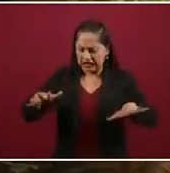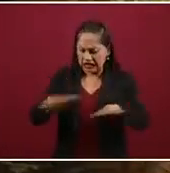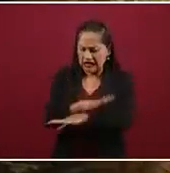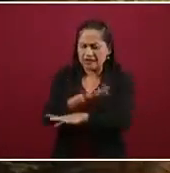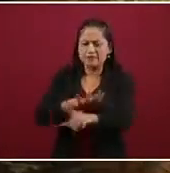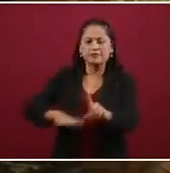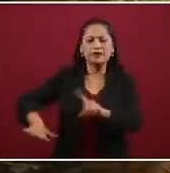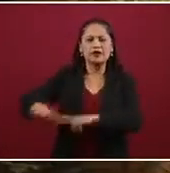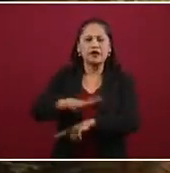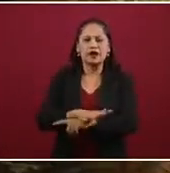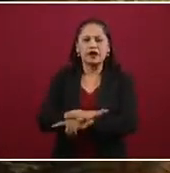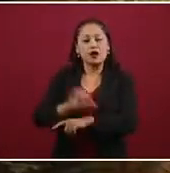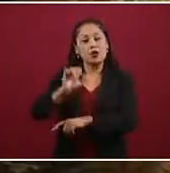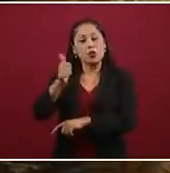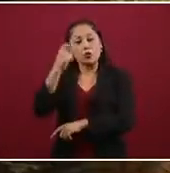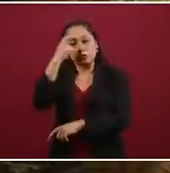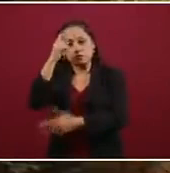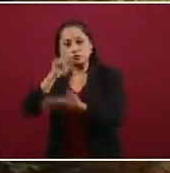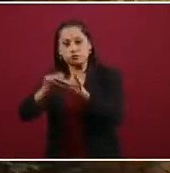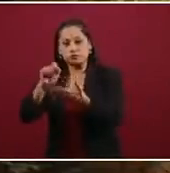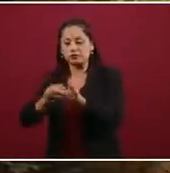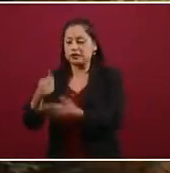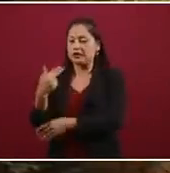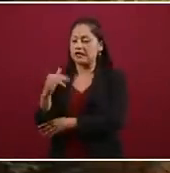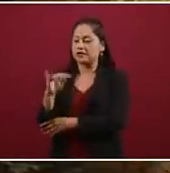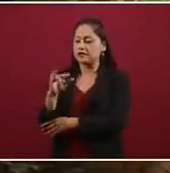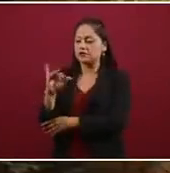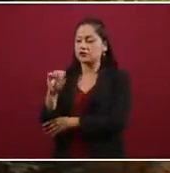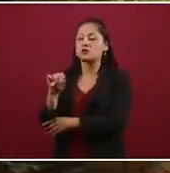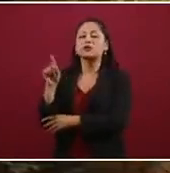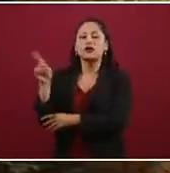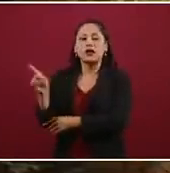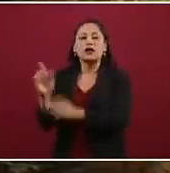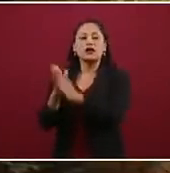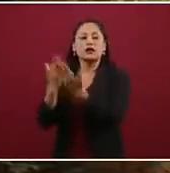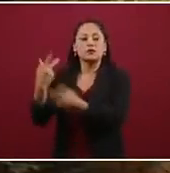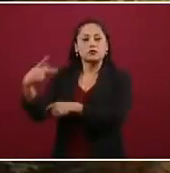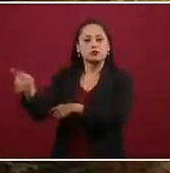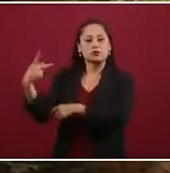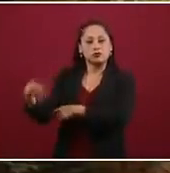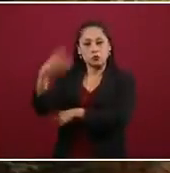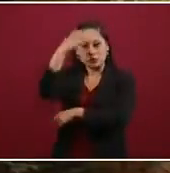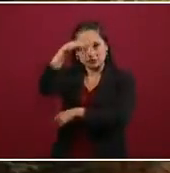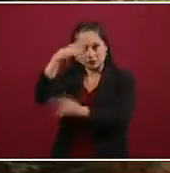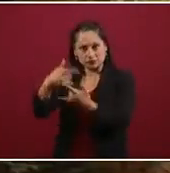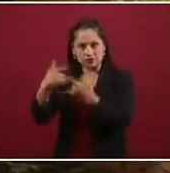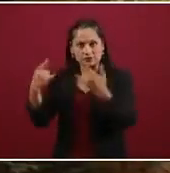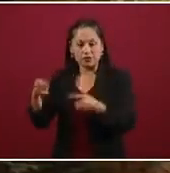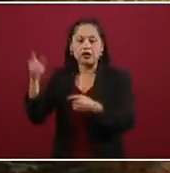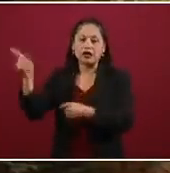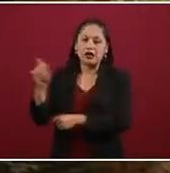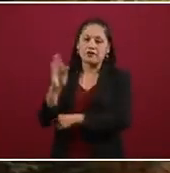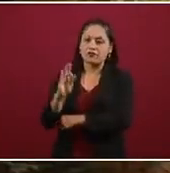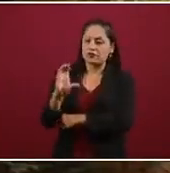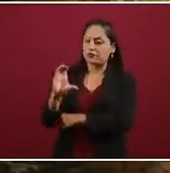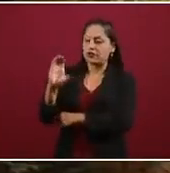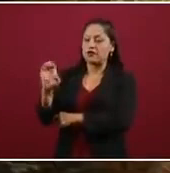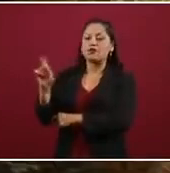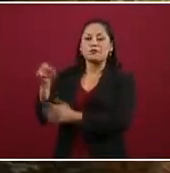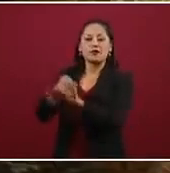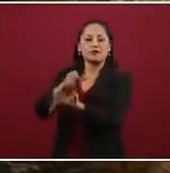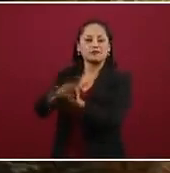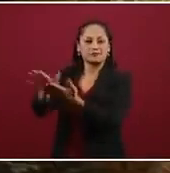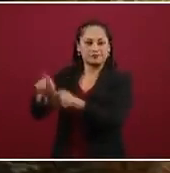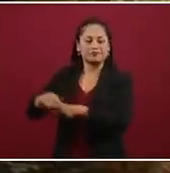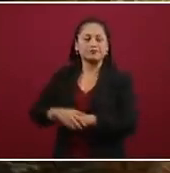historiador, Eric Young, que habla de revoluciones de independencia, y ese libro está publicado en el Fondo de Cultura Económica. Vamos a conocer un poco más de